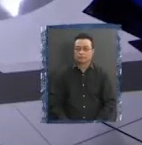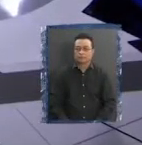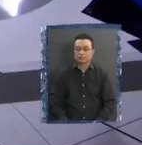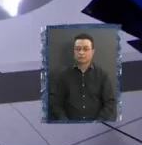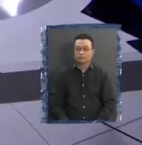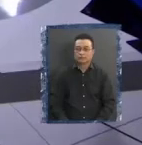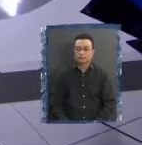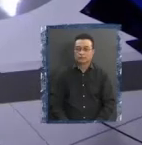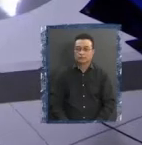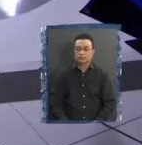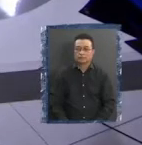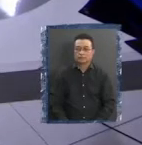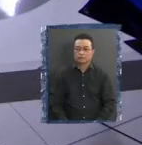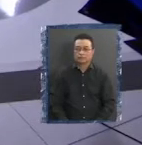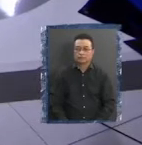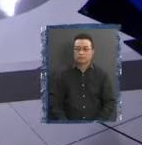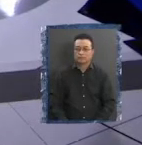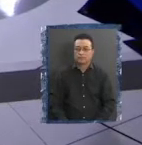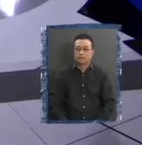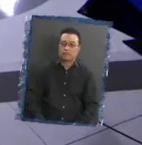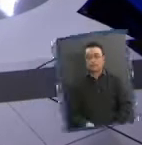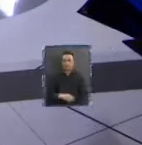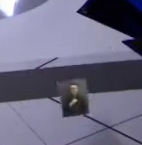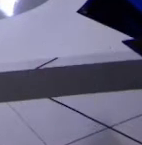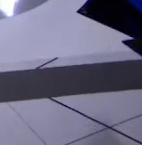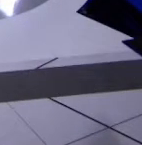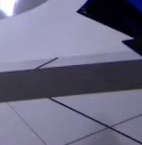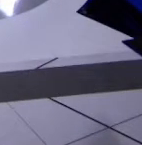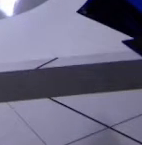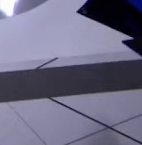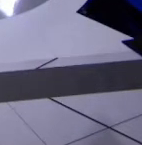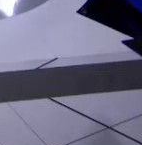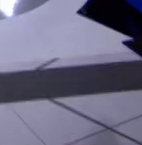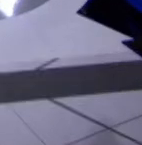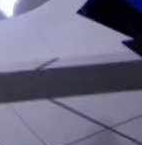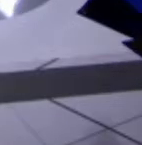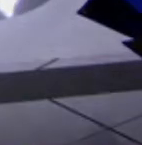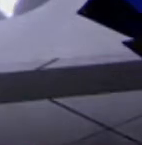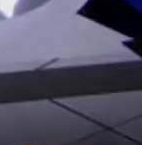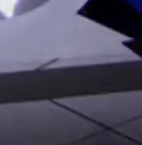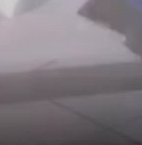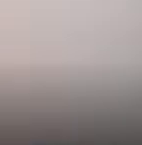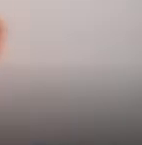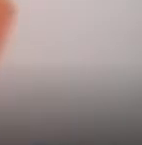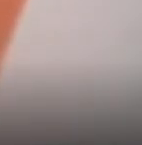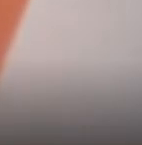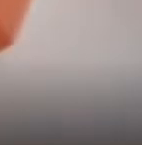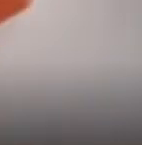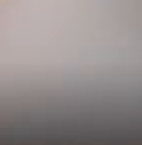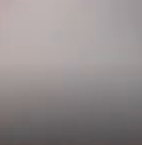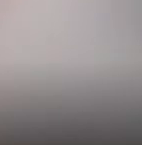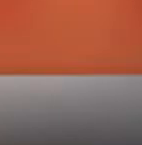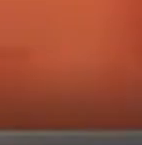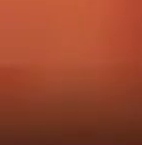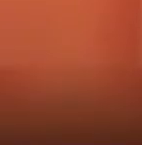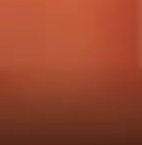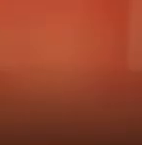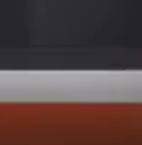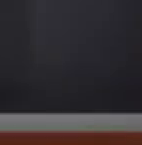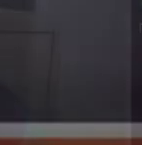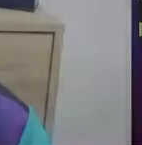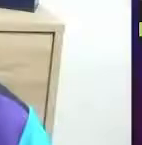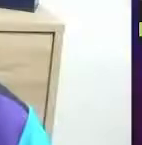el único programa que se dedica a esto